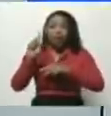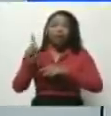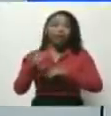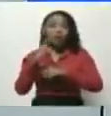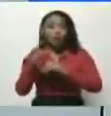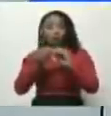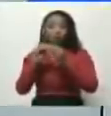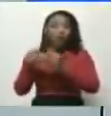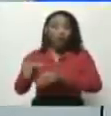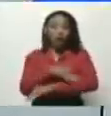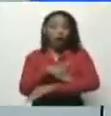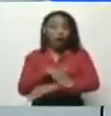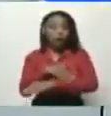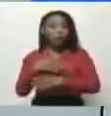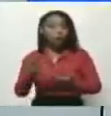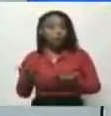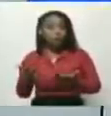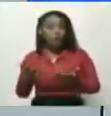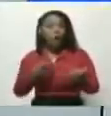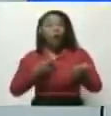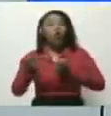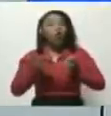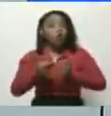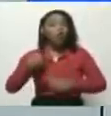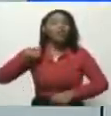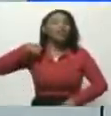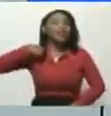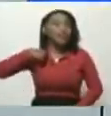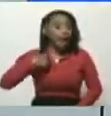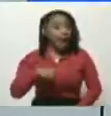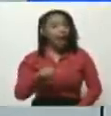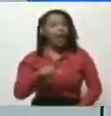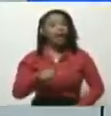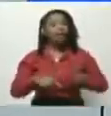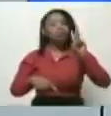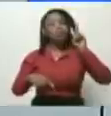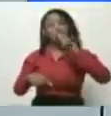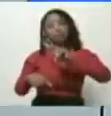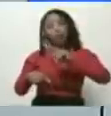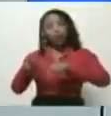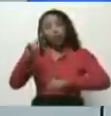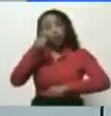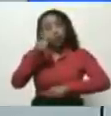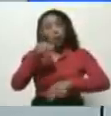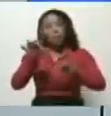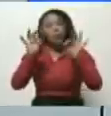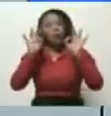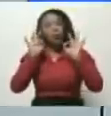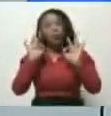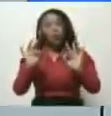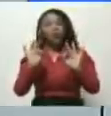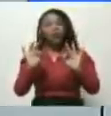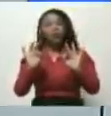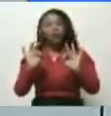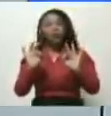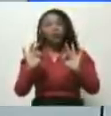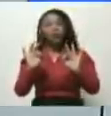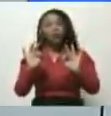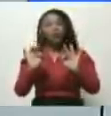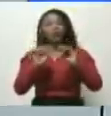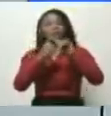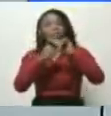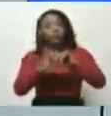no. Es decir, el control tiene que velar sobre cosas puntuales,